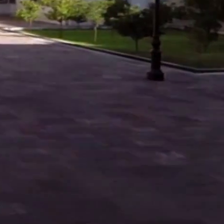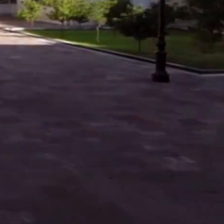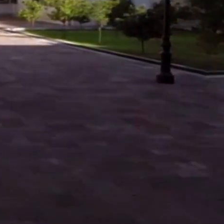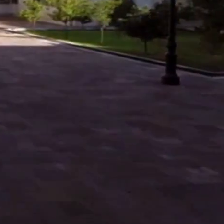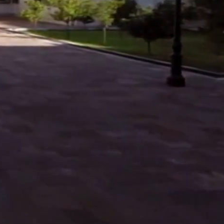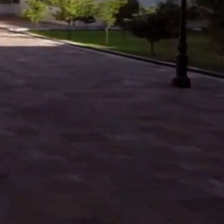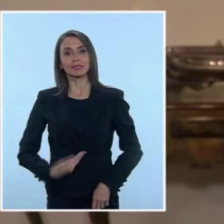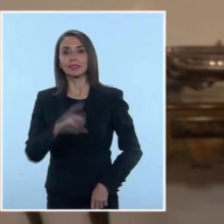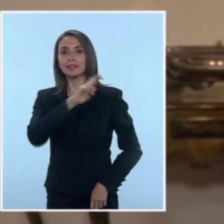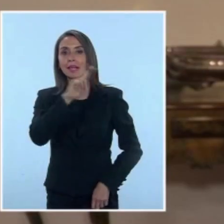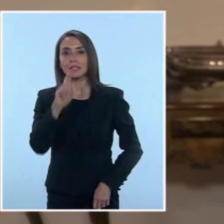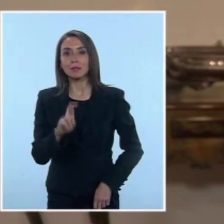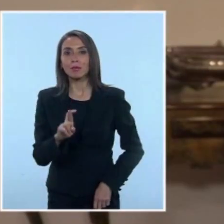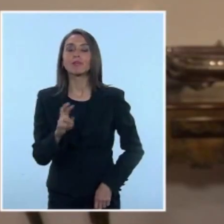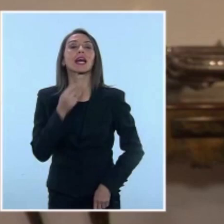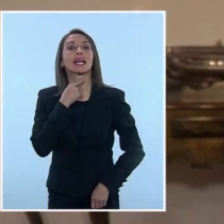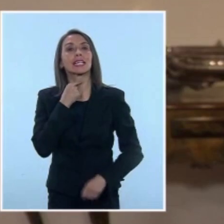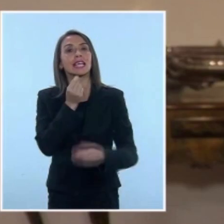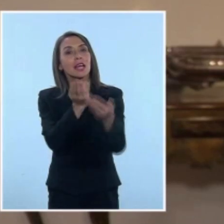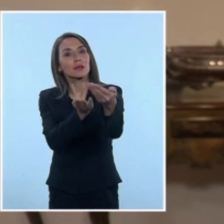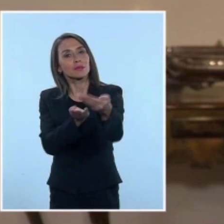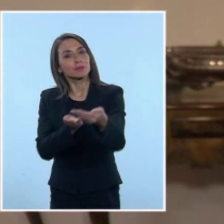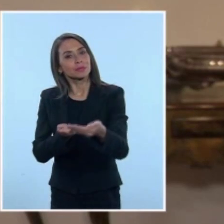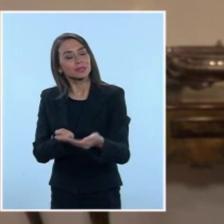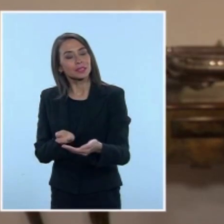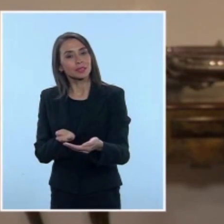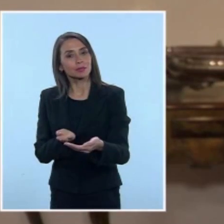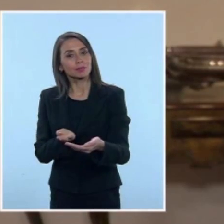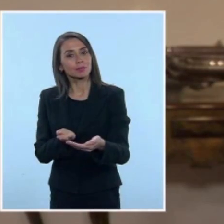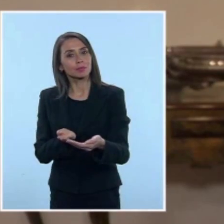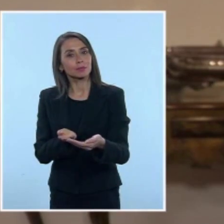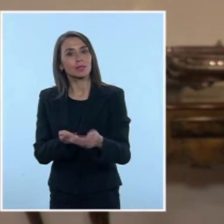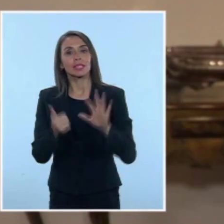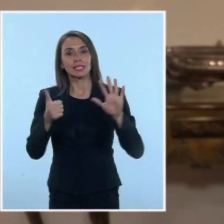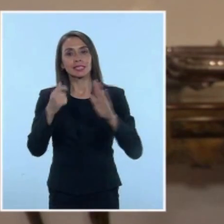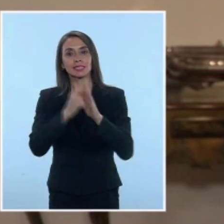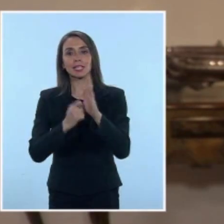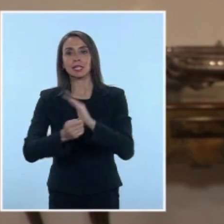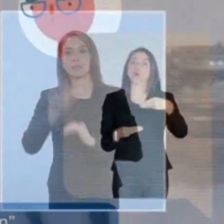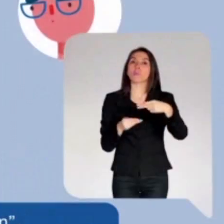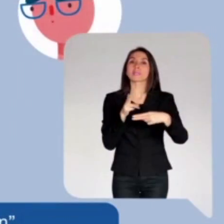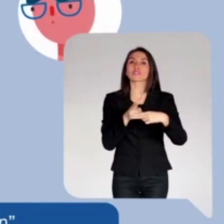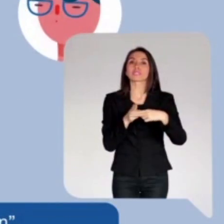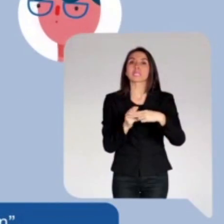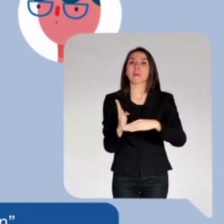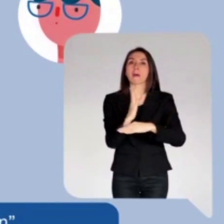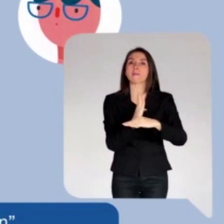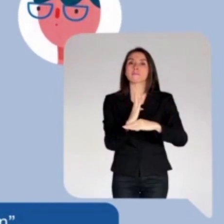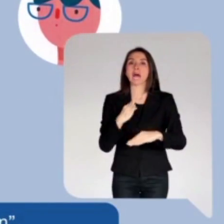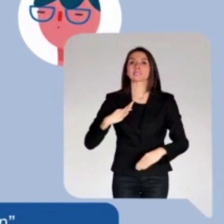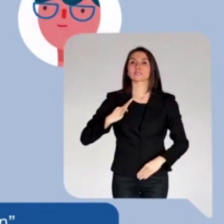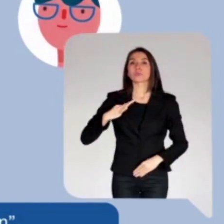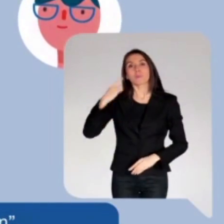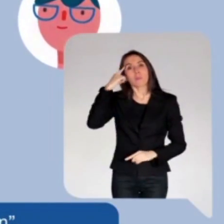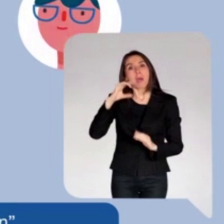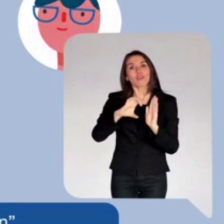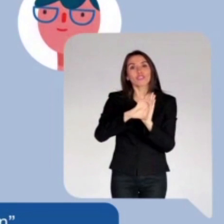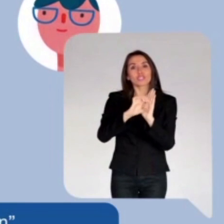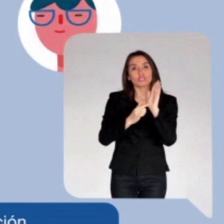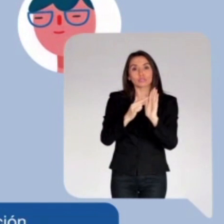gobierno uno que podría ser el cambio más relevante de su administración como lo es redactar una nueva constitución